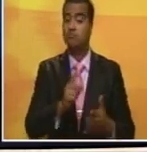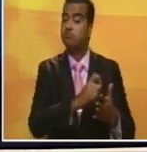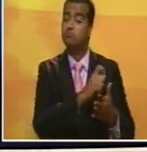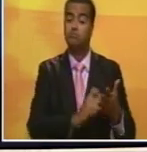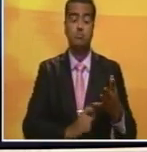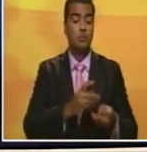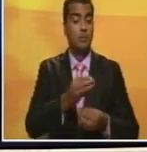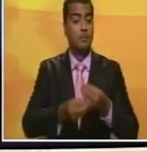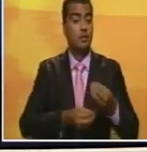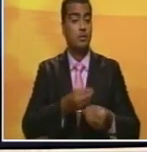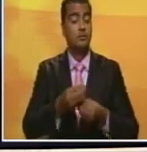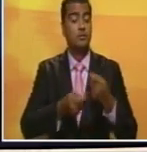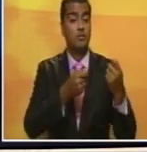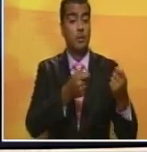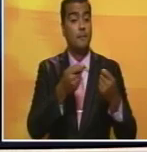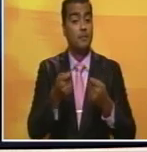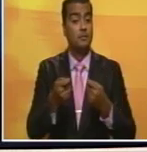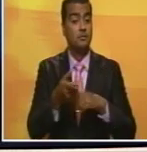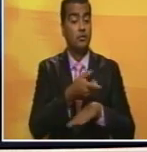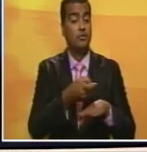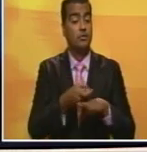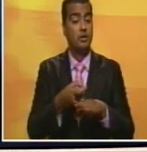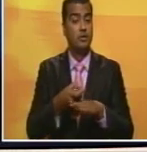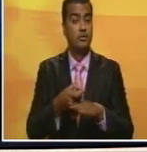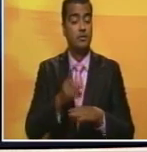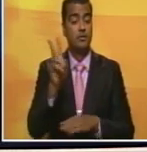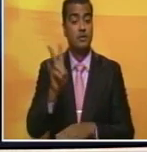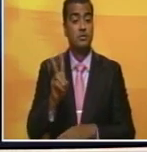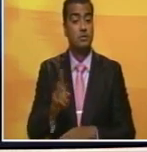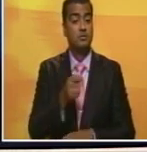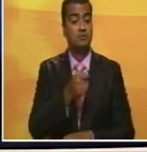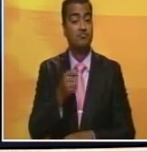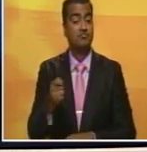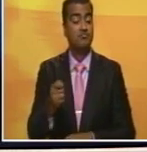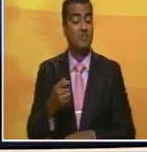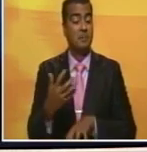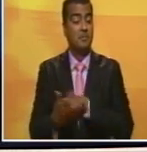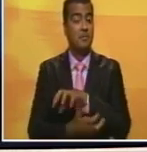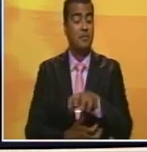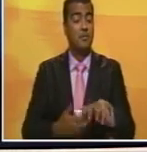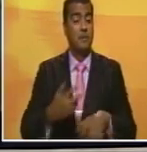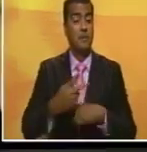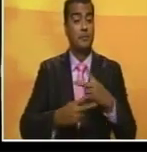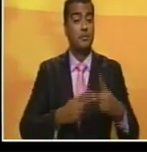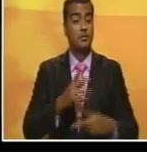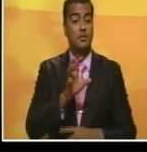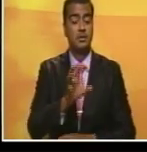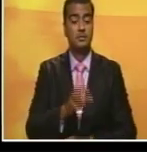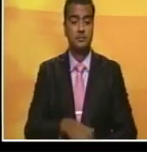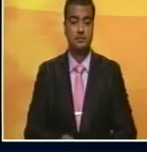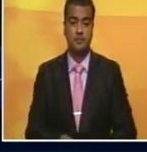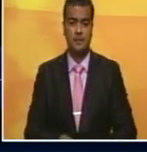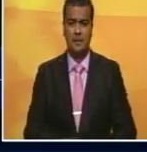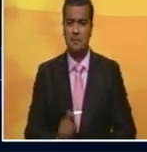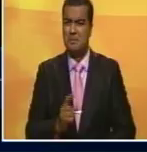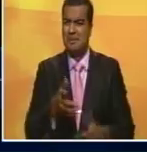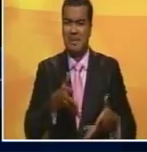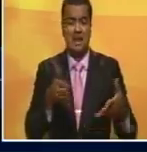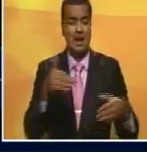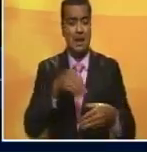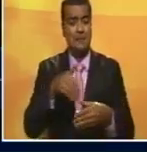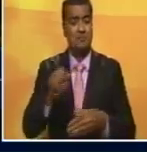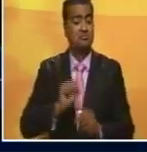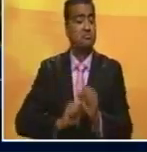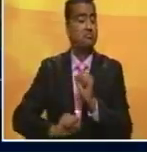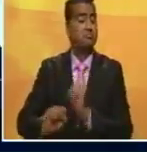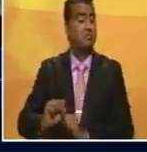sus operadores comprar bonos del gobierno venezolano debido al clima político en el país. La entidad financiera es el primer gran banco en impedir